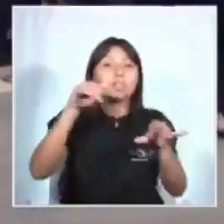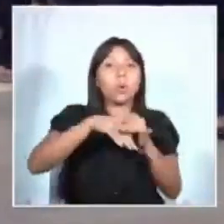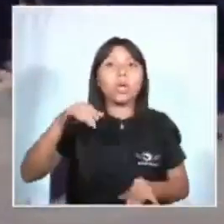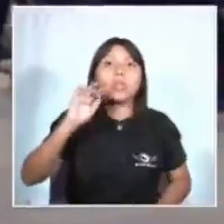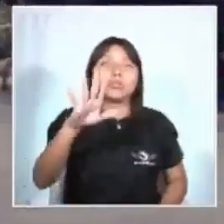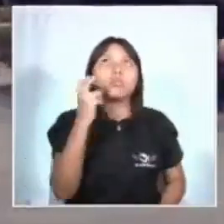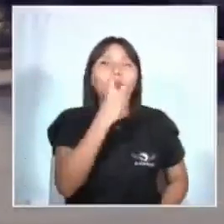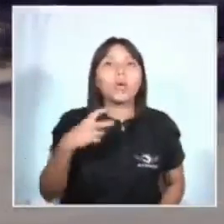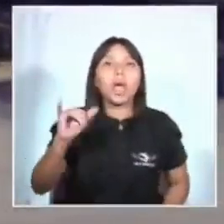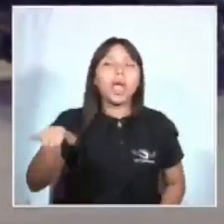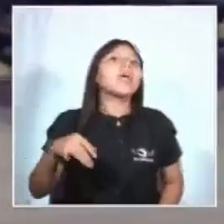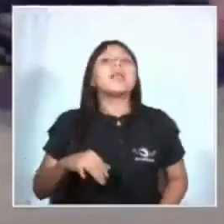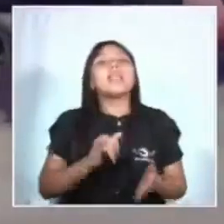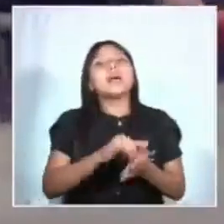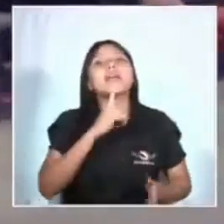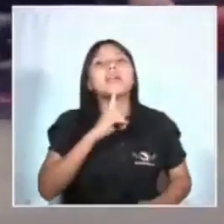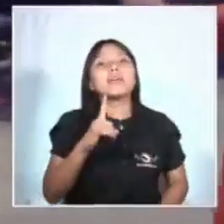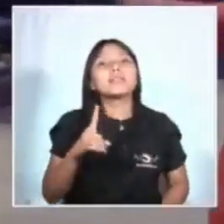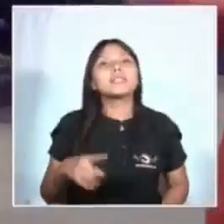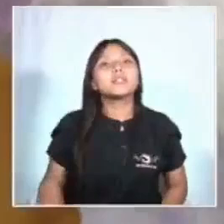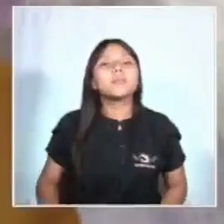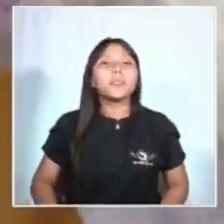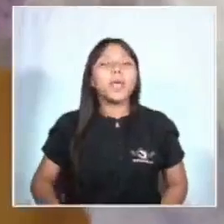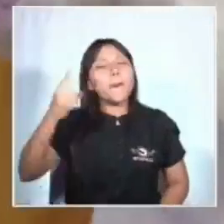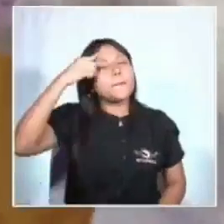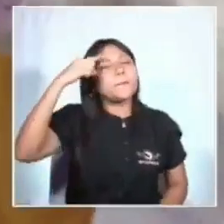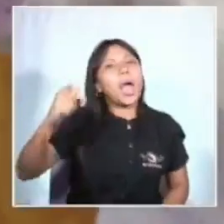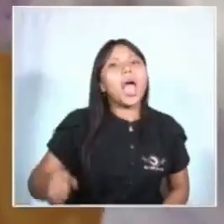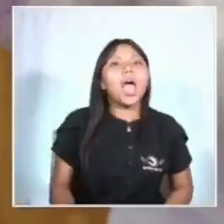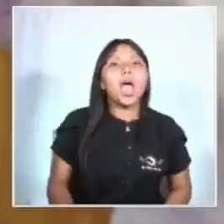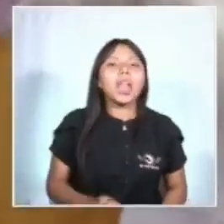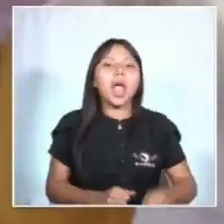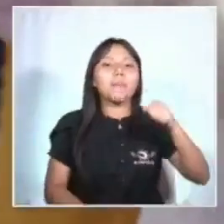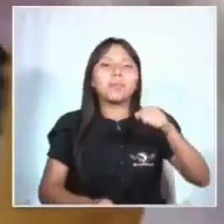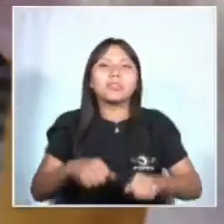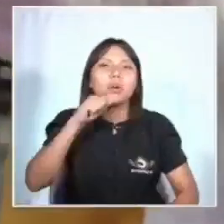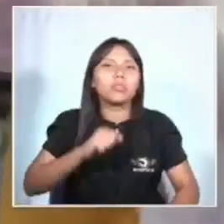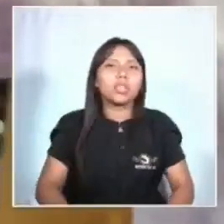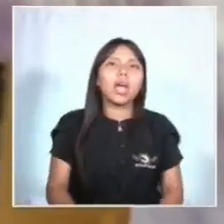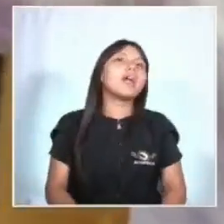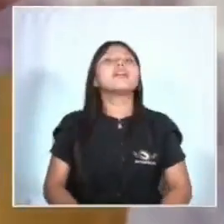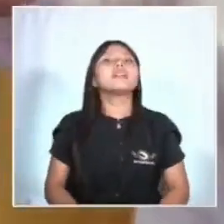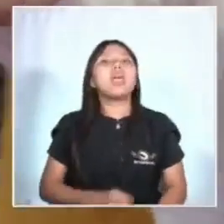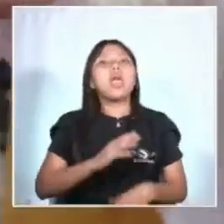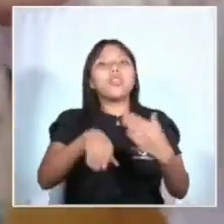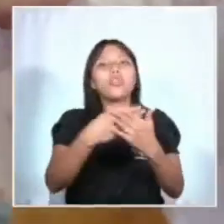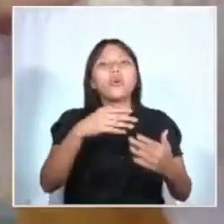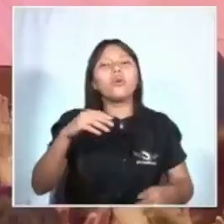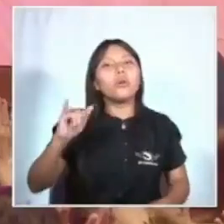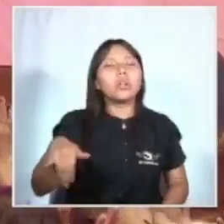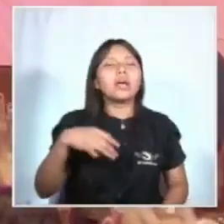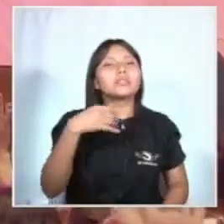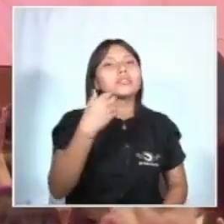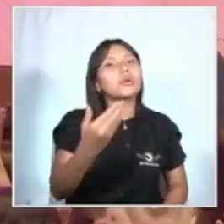sido autorizada para pisotear serpientes, escorpiones,